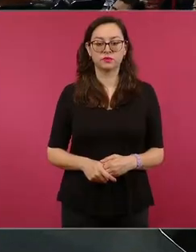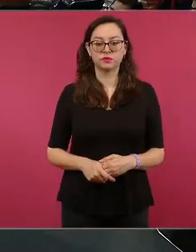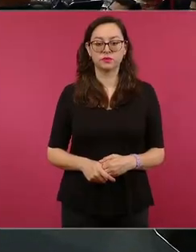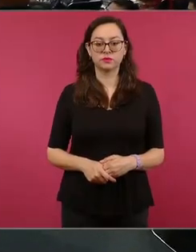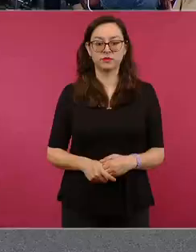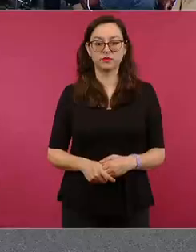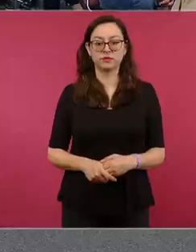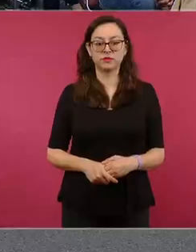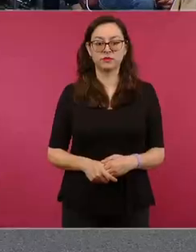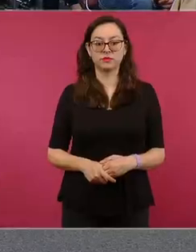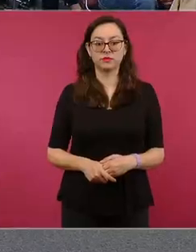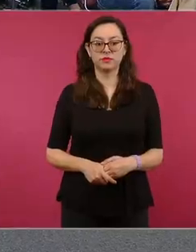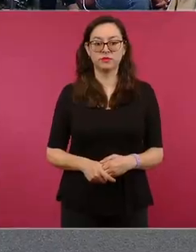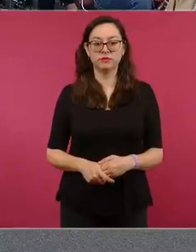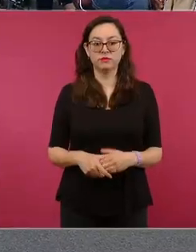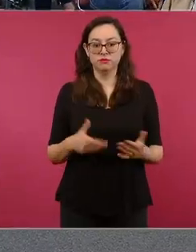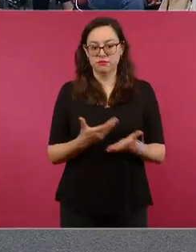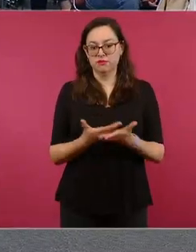Y más ahora.